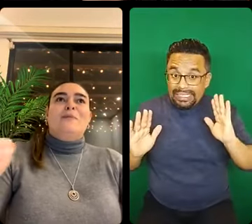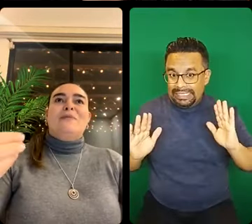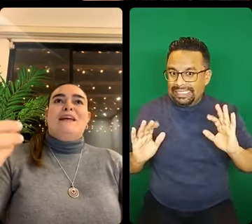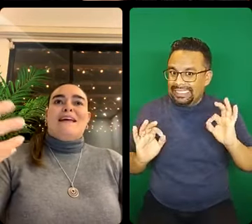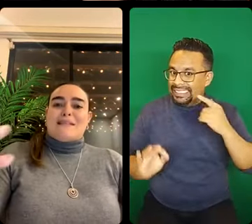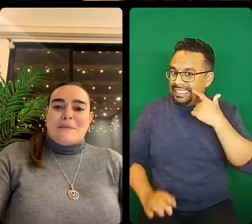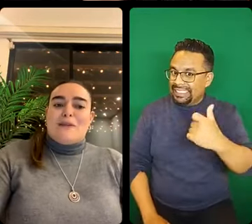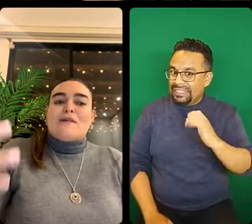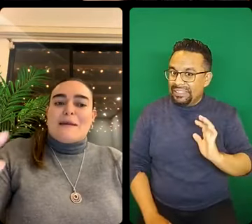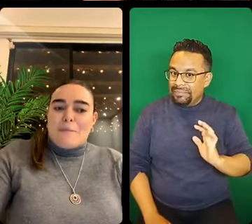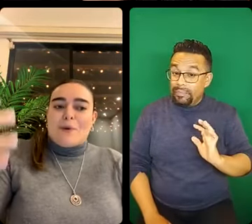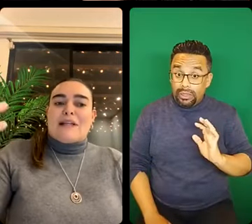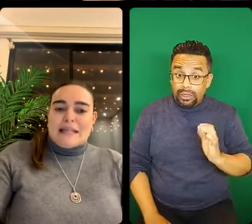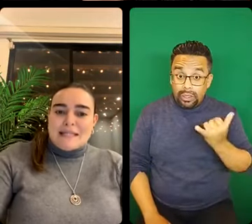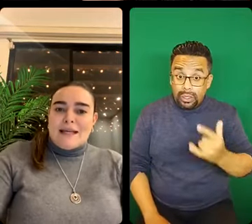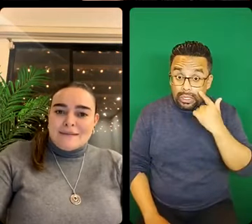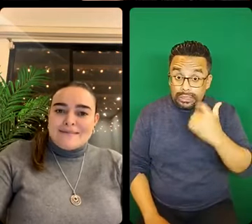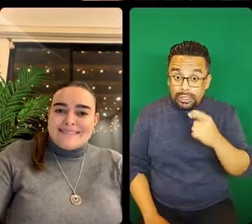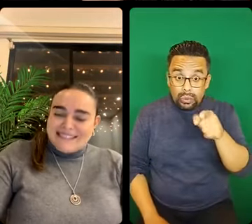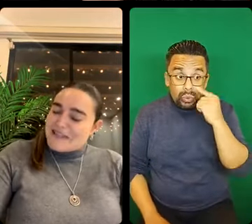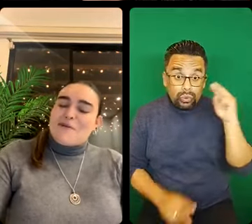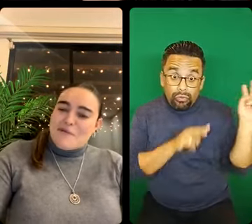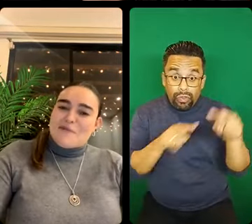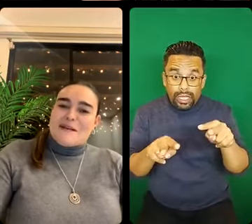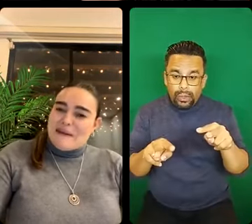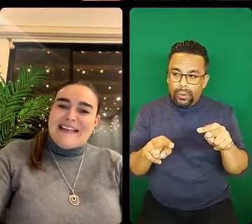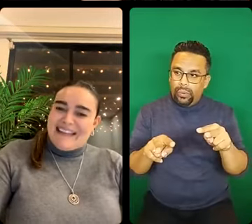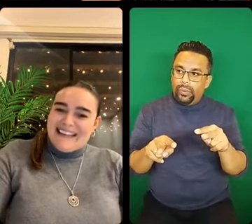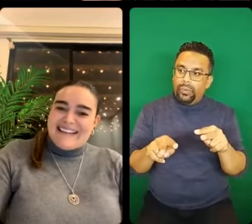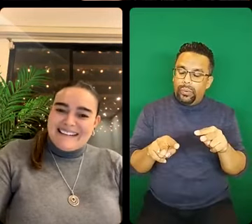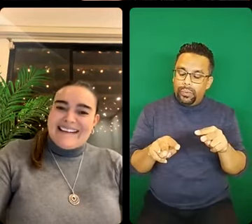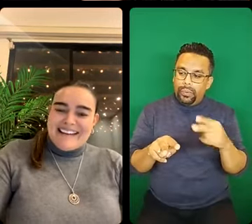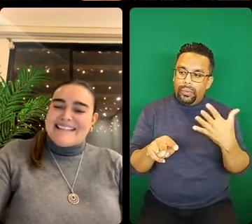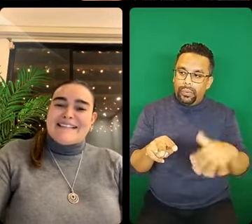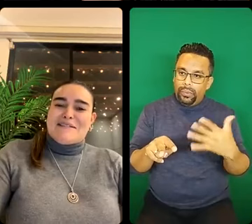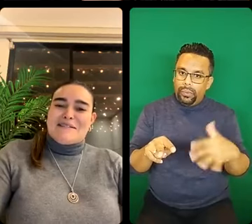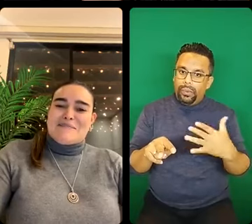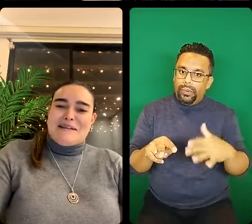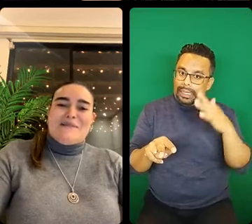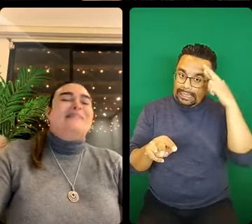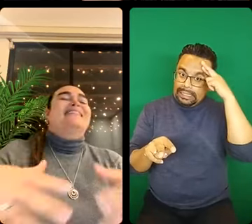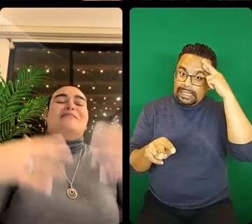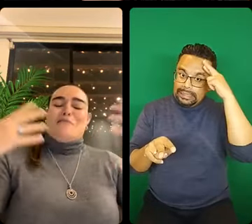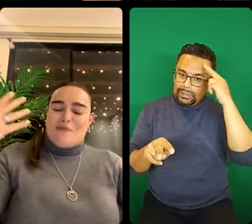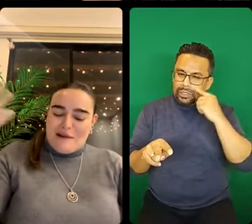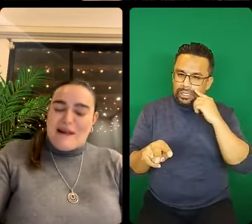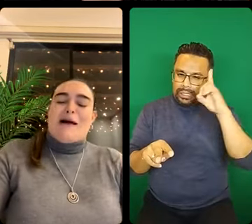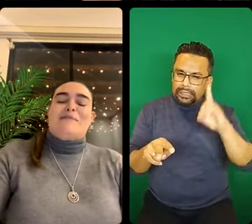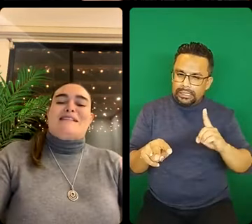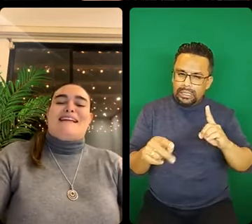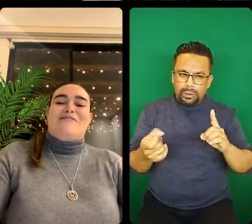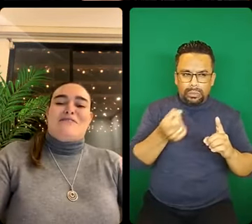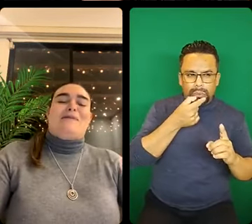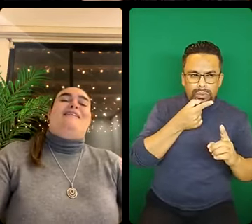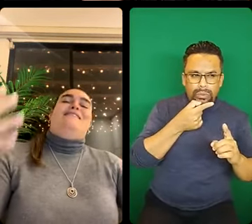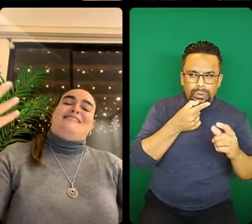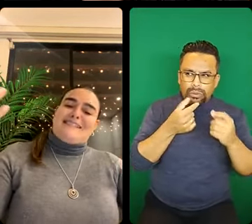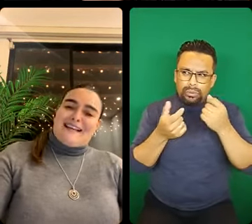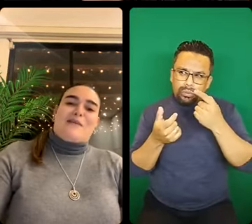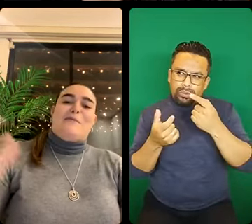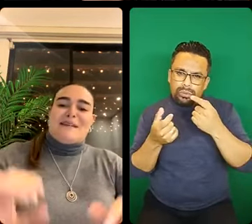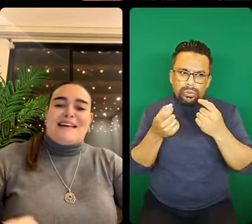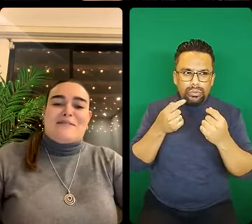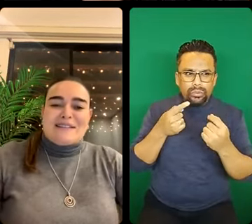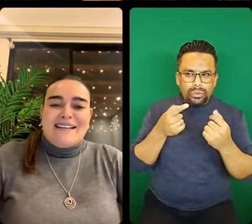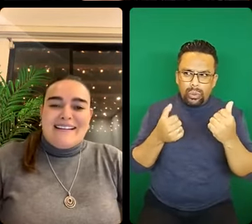momento estén viendo esa importancia de cómo saber elegir ese anticonceptivo, como lo hablábamos, estar informados y